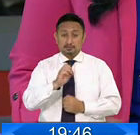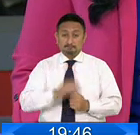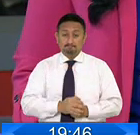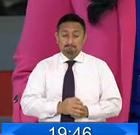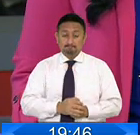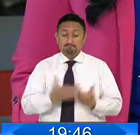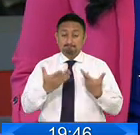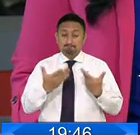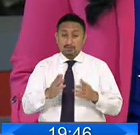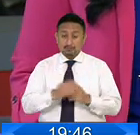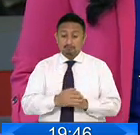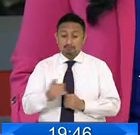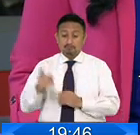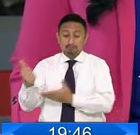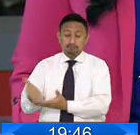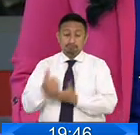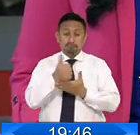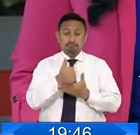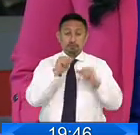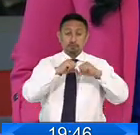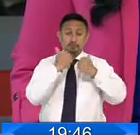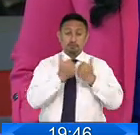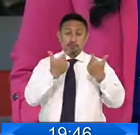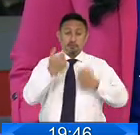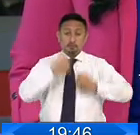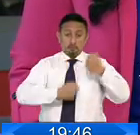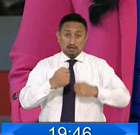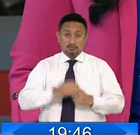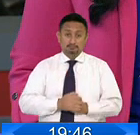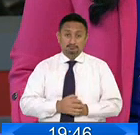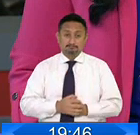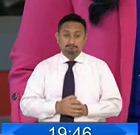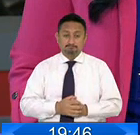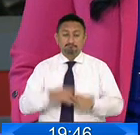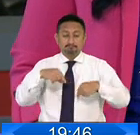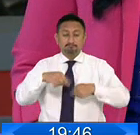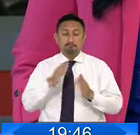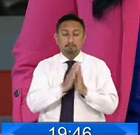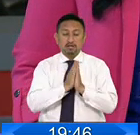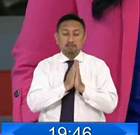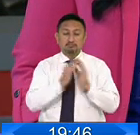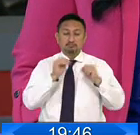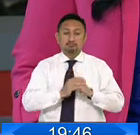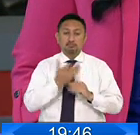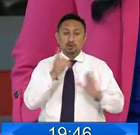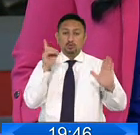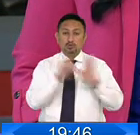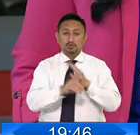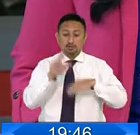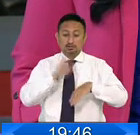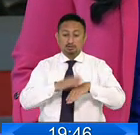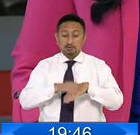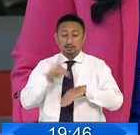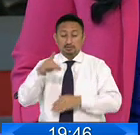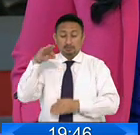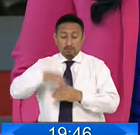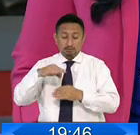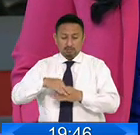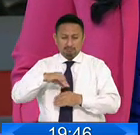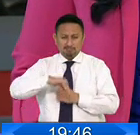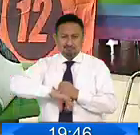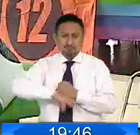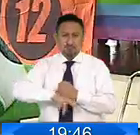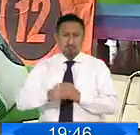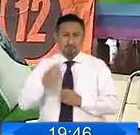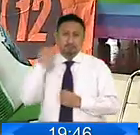Electoral una vez que asuman funciones en el mes de mayo. Sustentarán el pedido en la denuncia por supuesto fraude electoral.